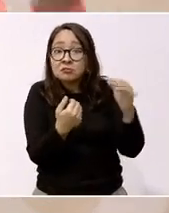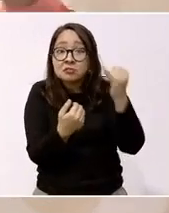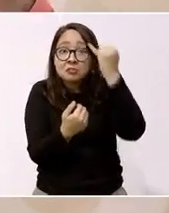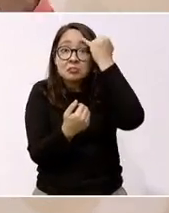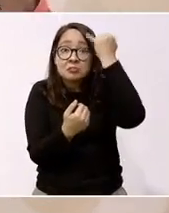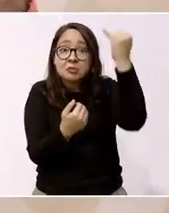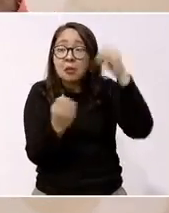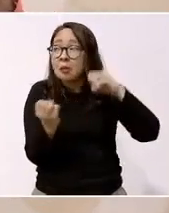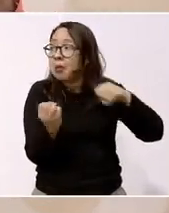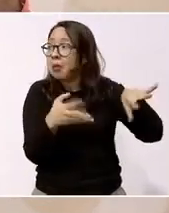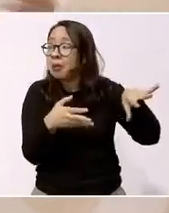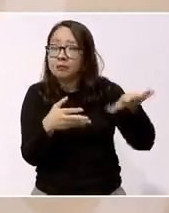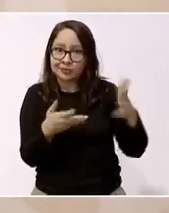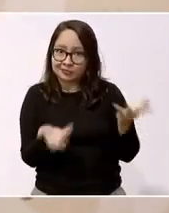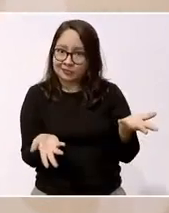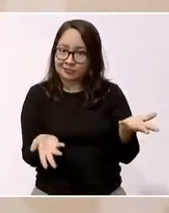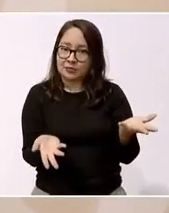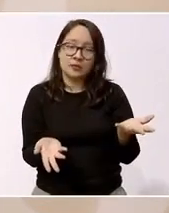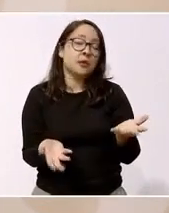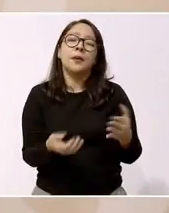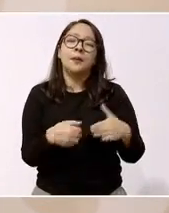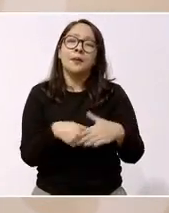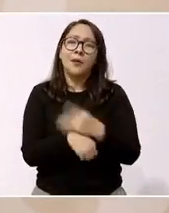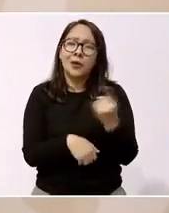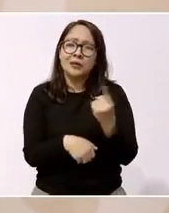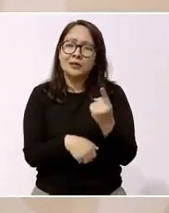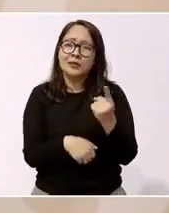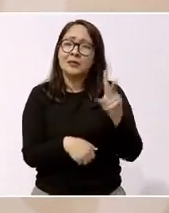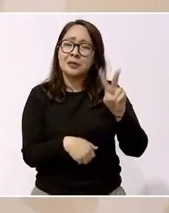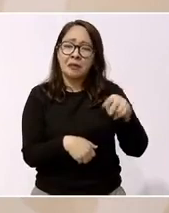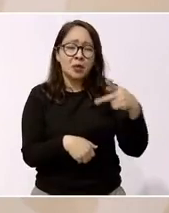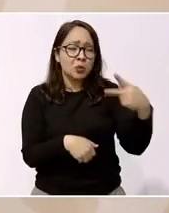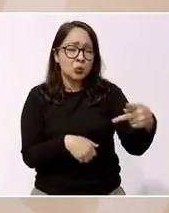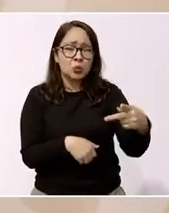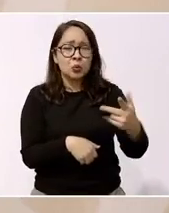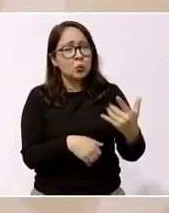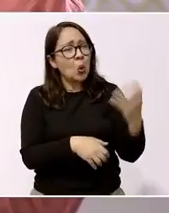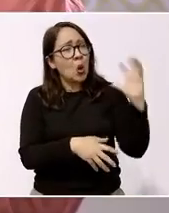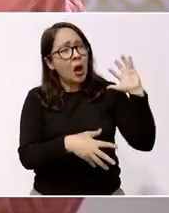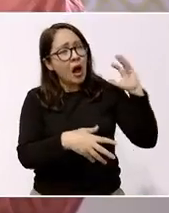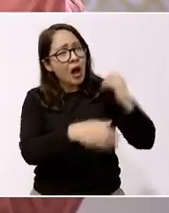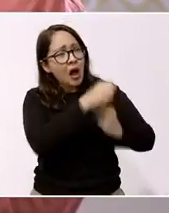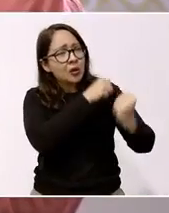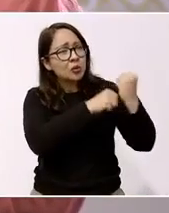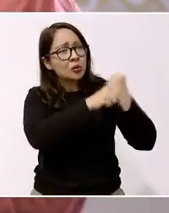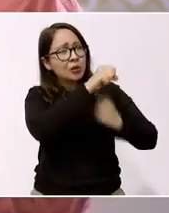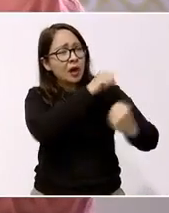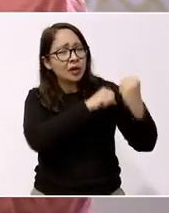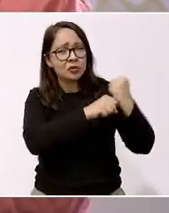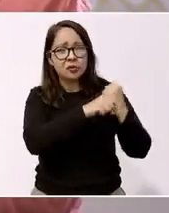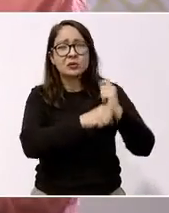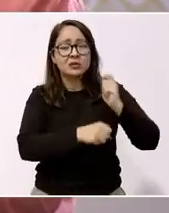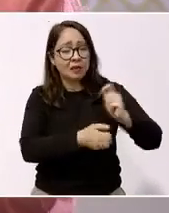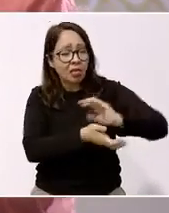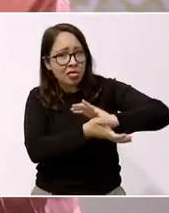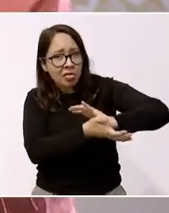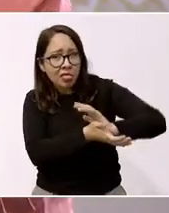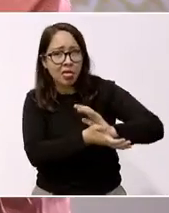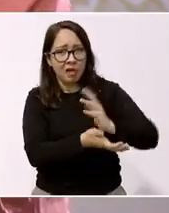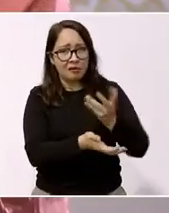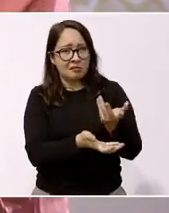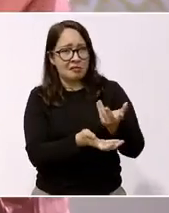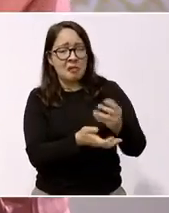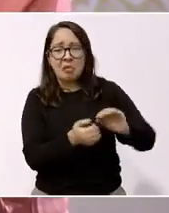porque los han tratado tan mal. No solo es el abandono, como se dice, al campo, no, es el